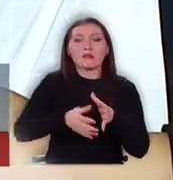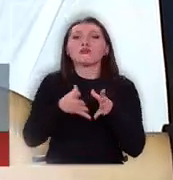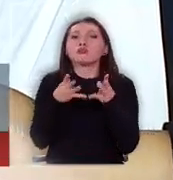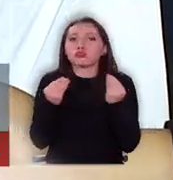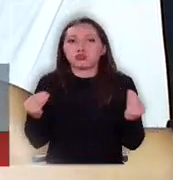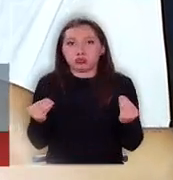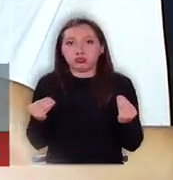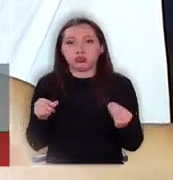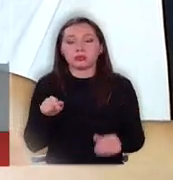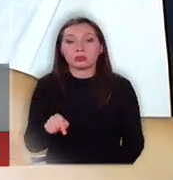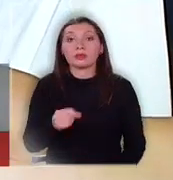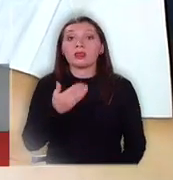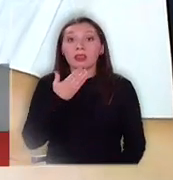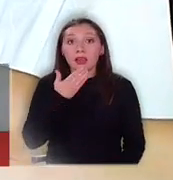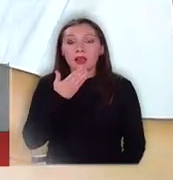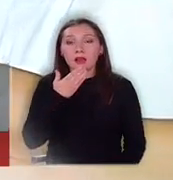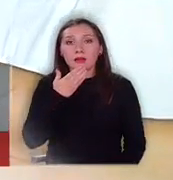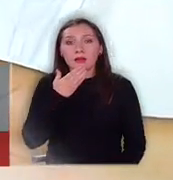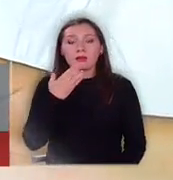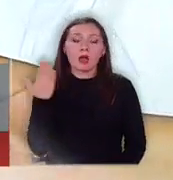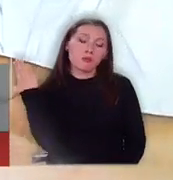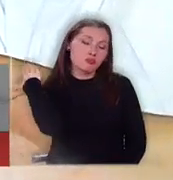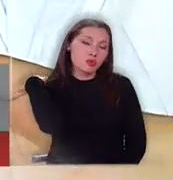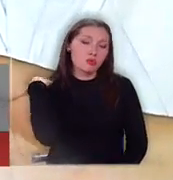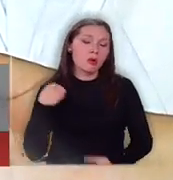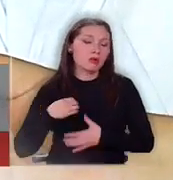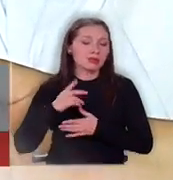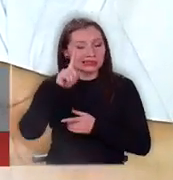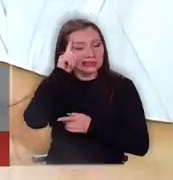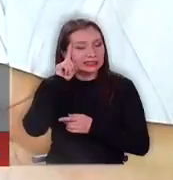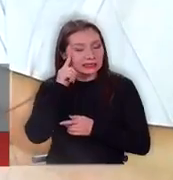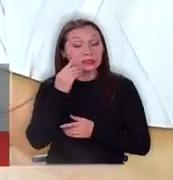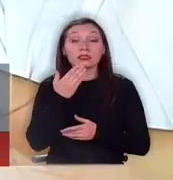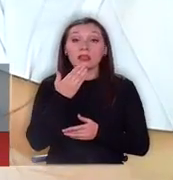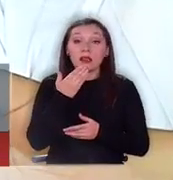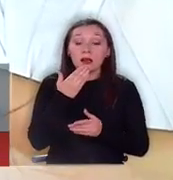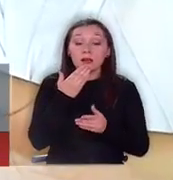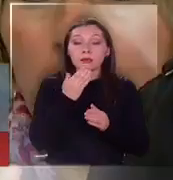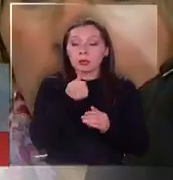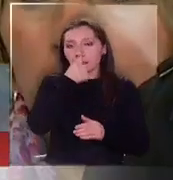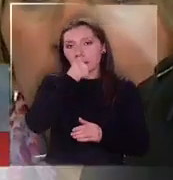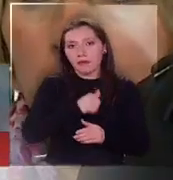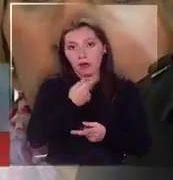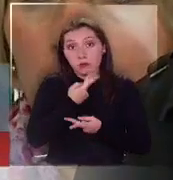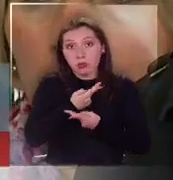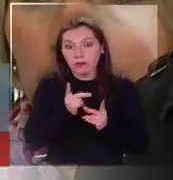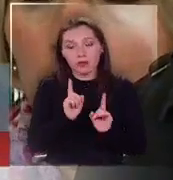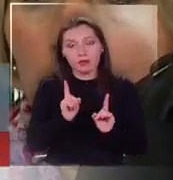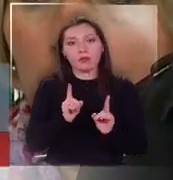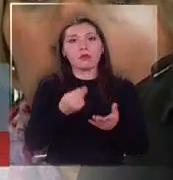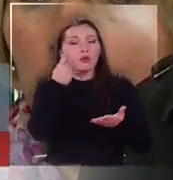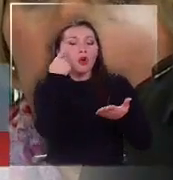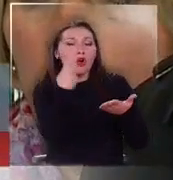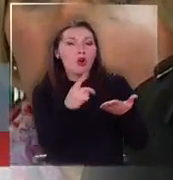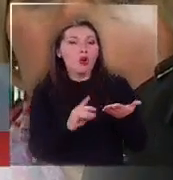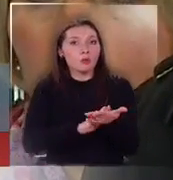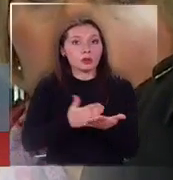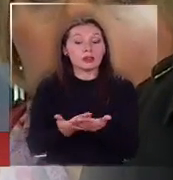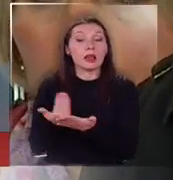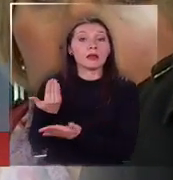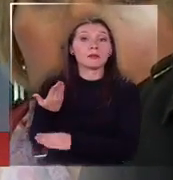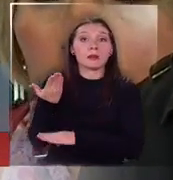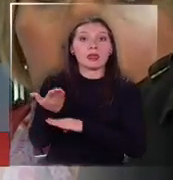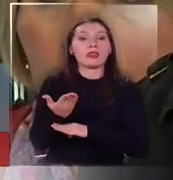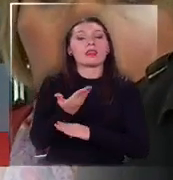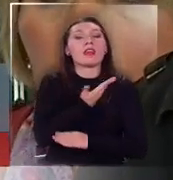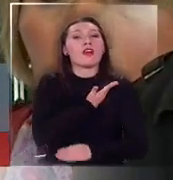cortopunzante está con una contusión pulmonar y su pronóstico actualmente es reservado se pidió la colaboración de la gobernación